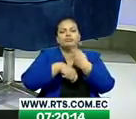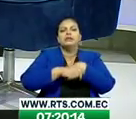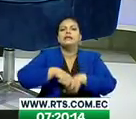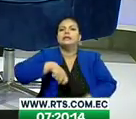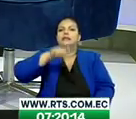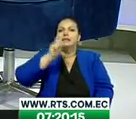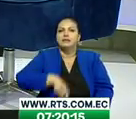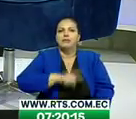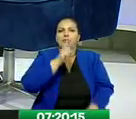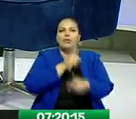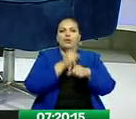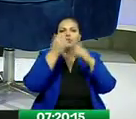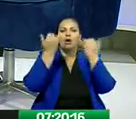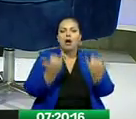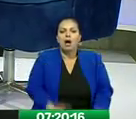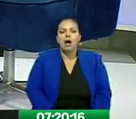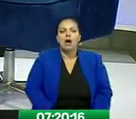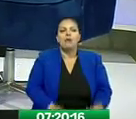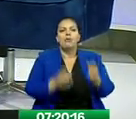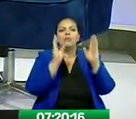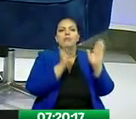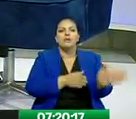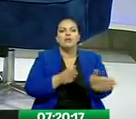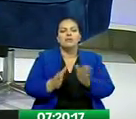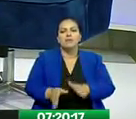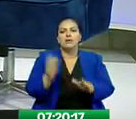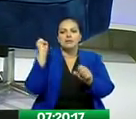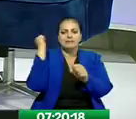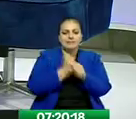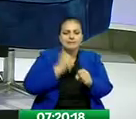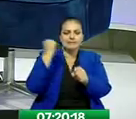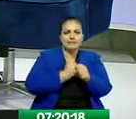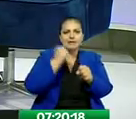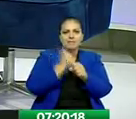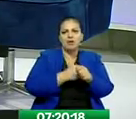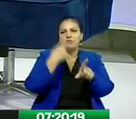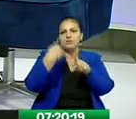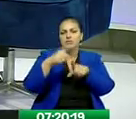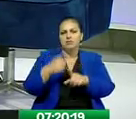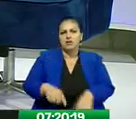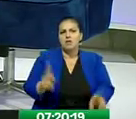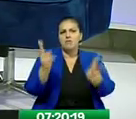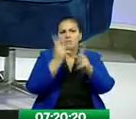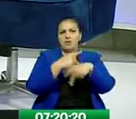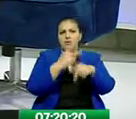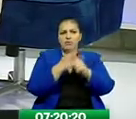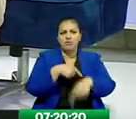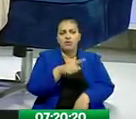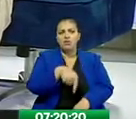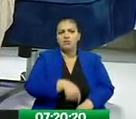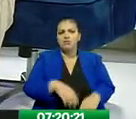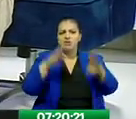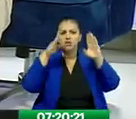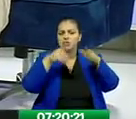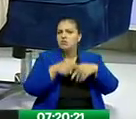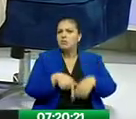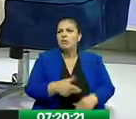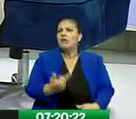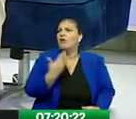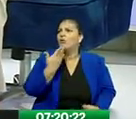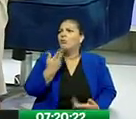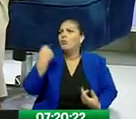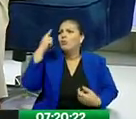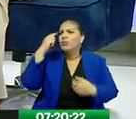condiciones que impulsen al sector productivo. Si golpeamos al sector productivo, golpeamos absolutamente a toda la ciudadanía. Gracias por su presencia,